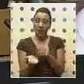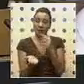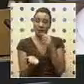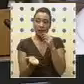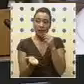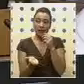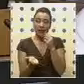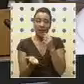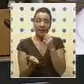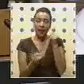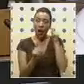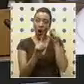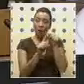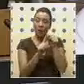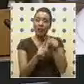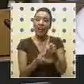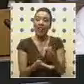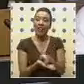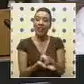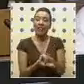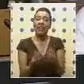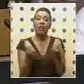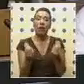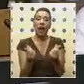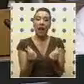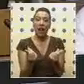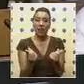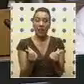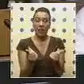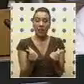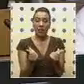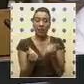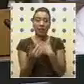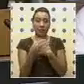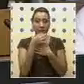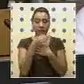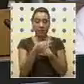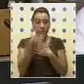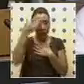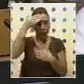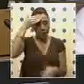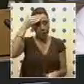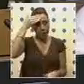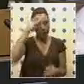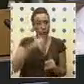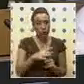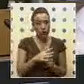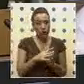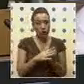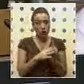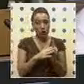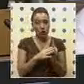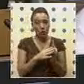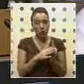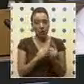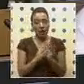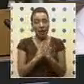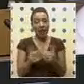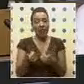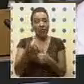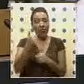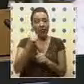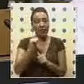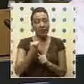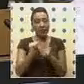Adicionalmente, se pone énfasis en que esta debe ser de calidad. Quisiera manifestar un par de preocupaciones que surgen a partir del tremendo